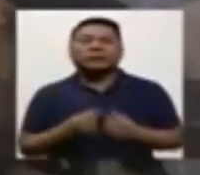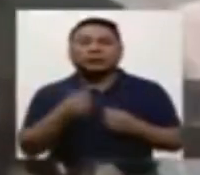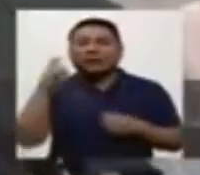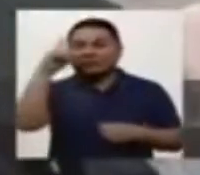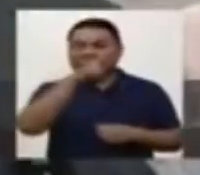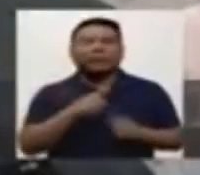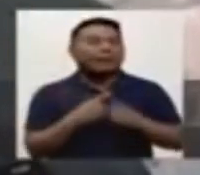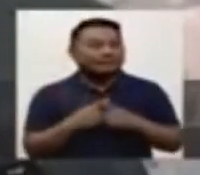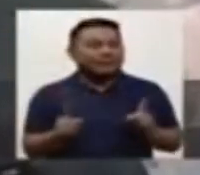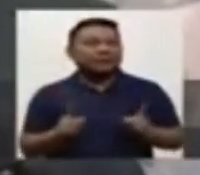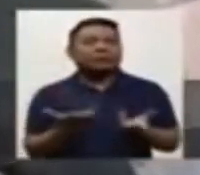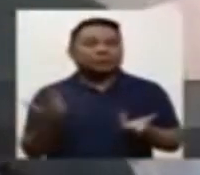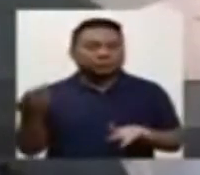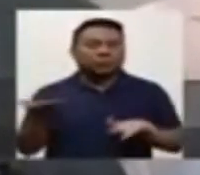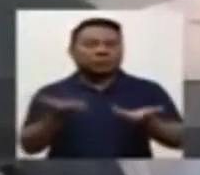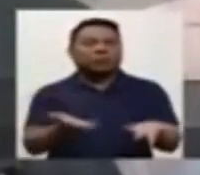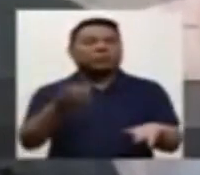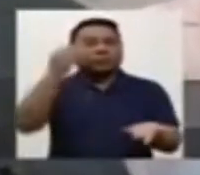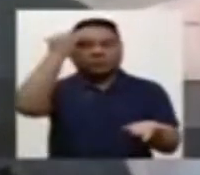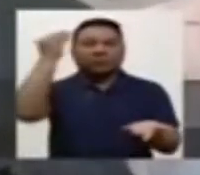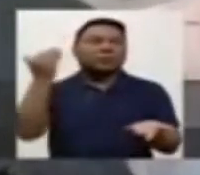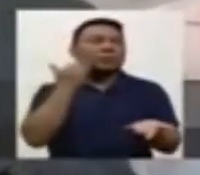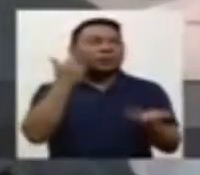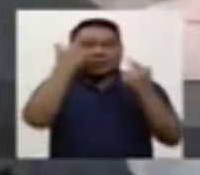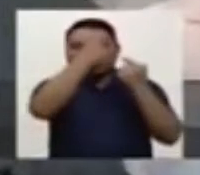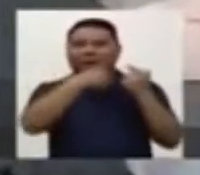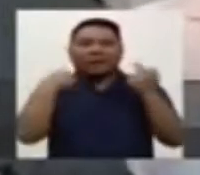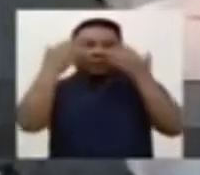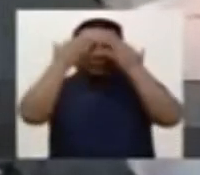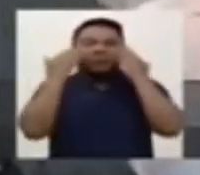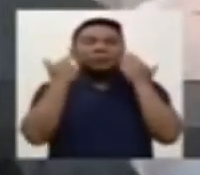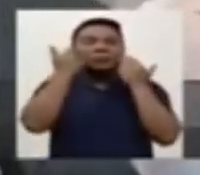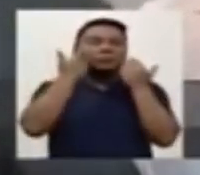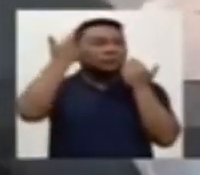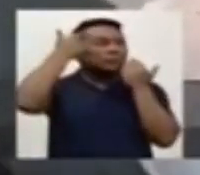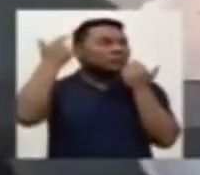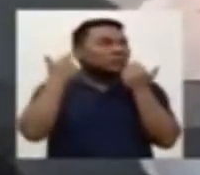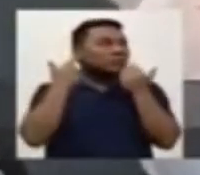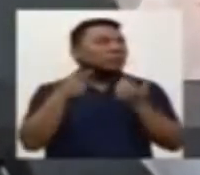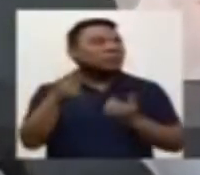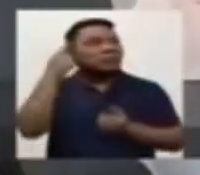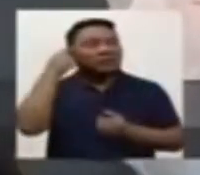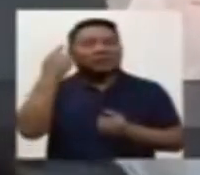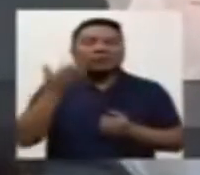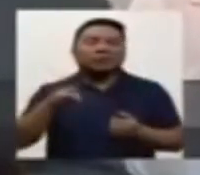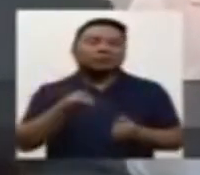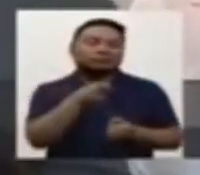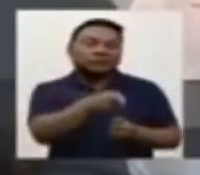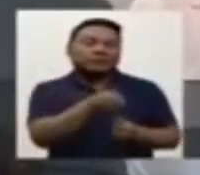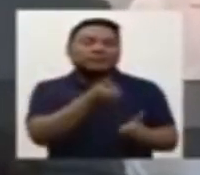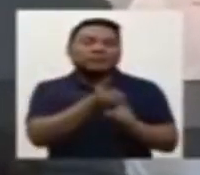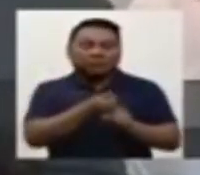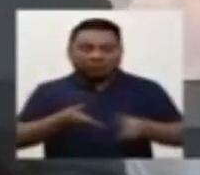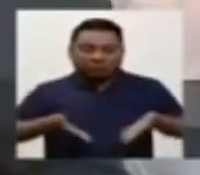que tienen que ver con el aspecto del cráneo y facial, con enfermedades de ese tipo congénitas que son raras y que